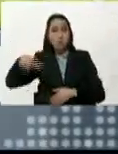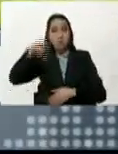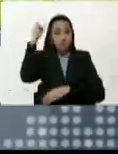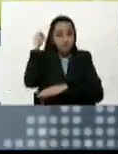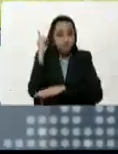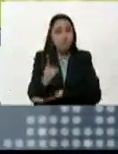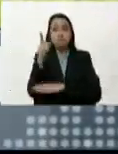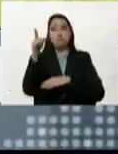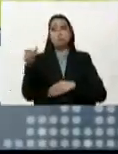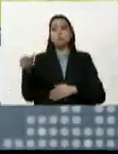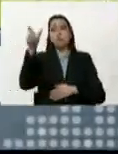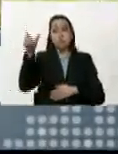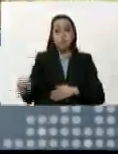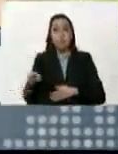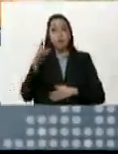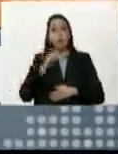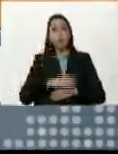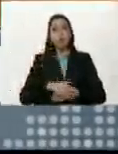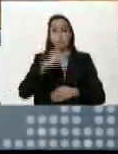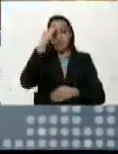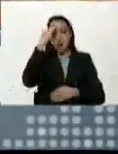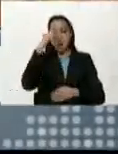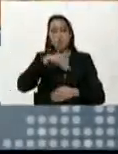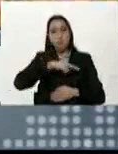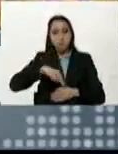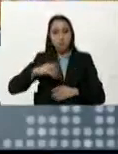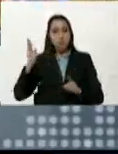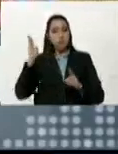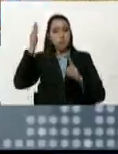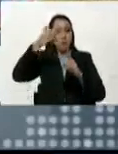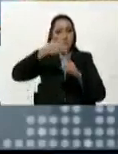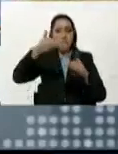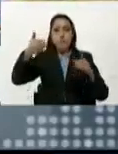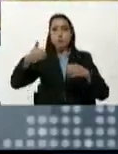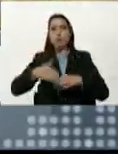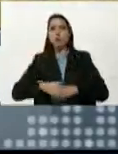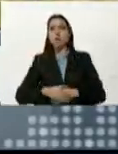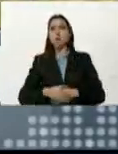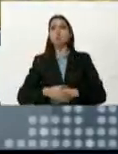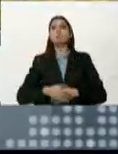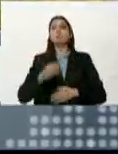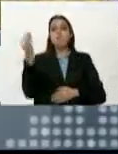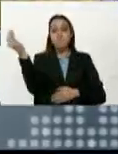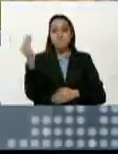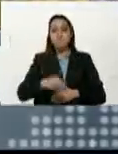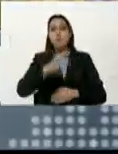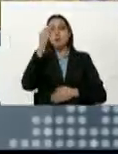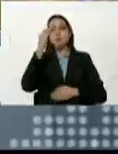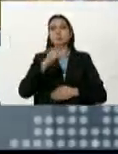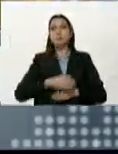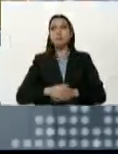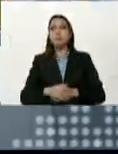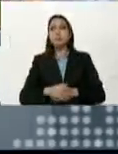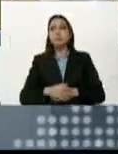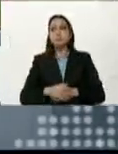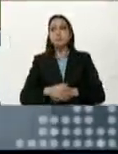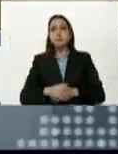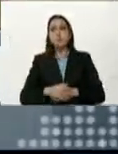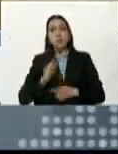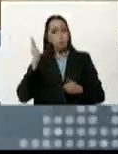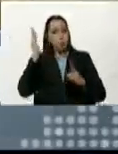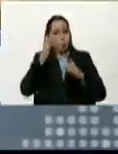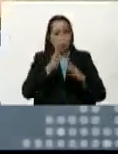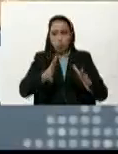trabajo cada vez que cumplimos una meta vamos por más y cada vez que cumplimos otra meta